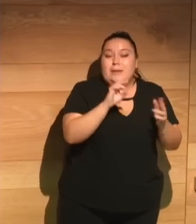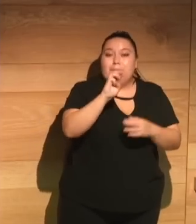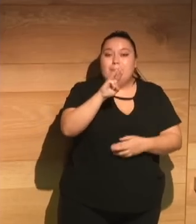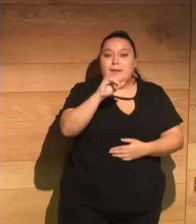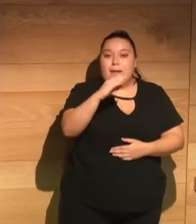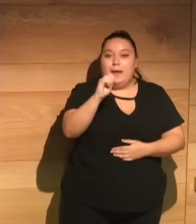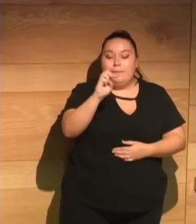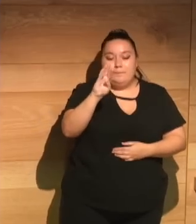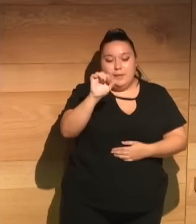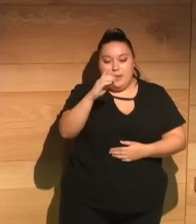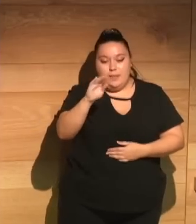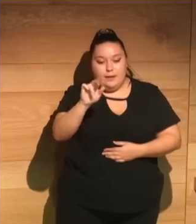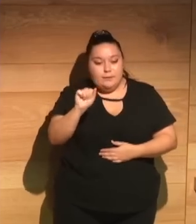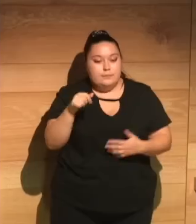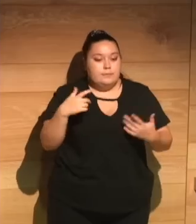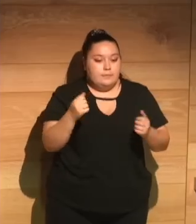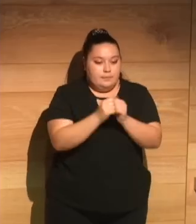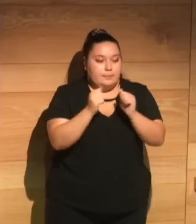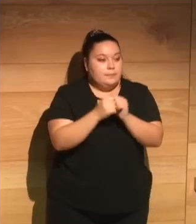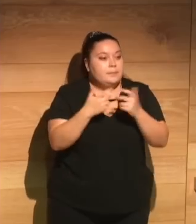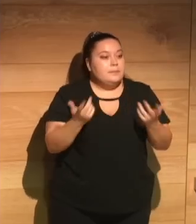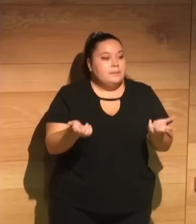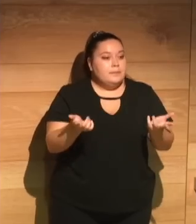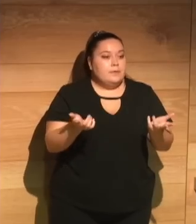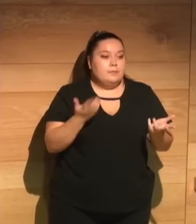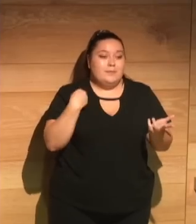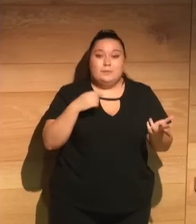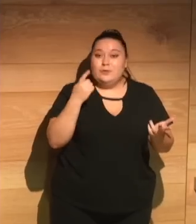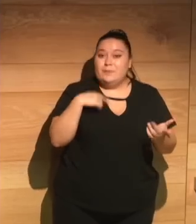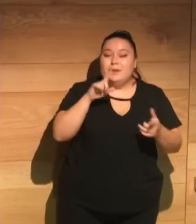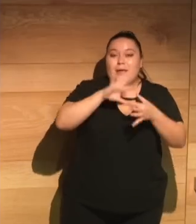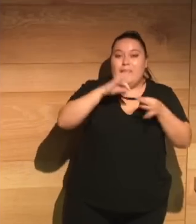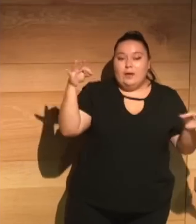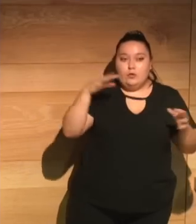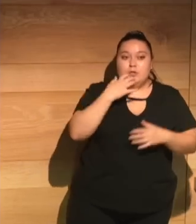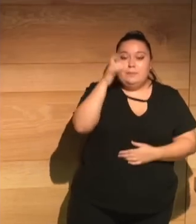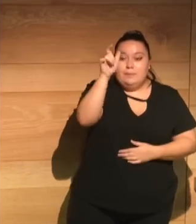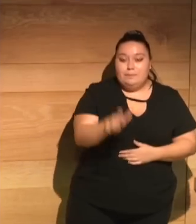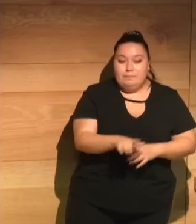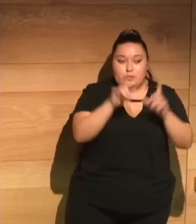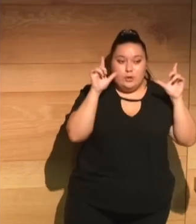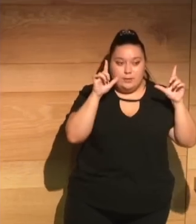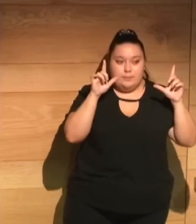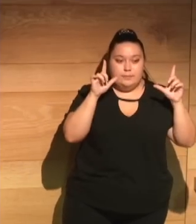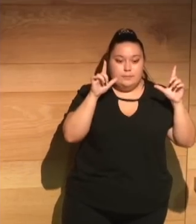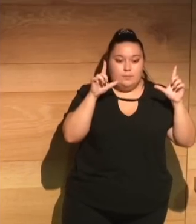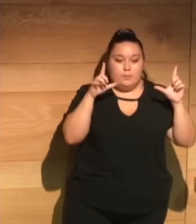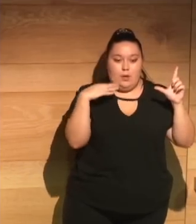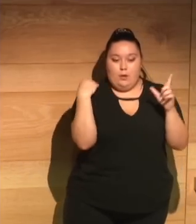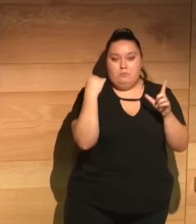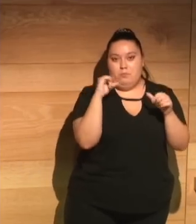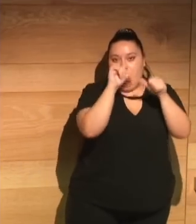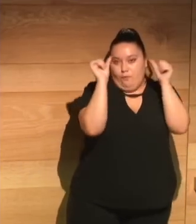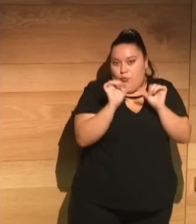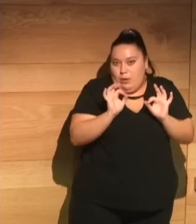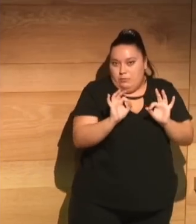y eso todo eso está proyectado con... O incluso hacían encadenados, porque si tenías a un personaje con una postura...